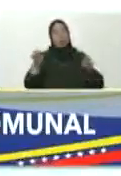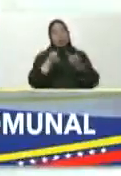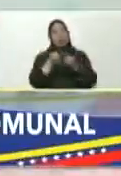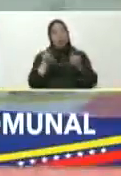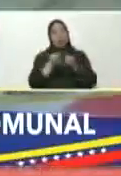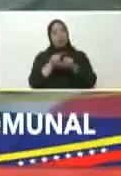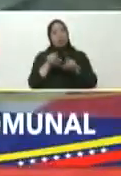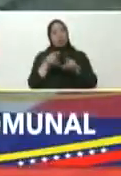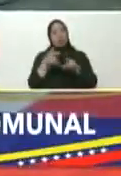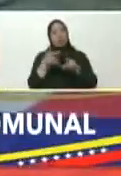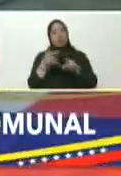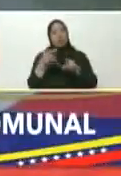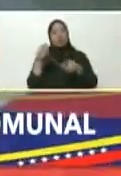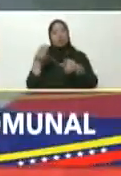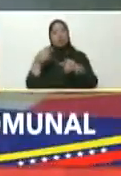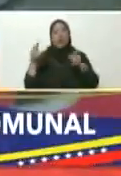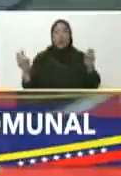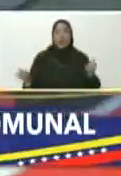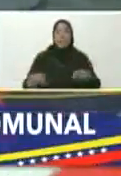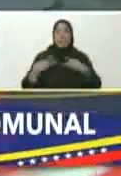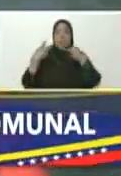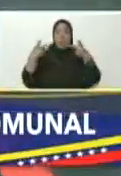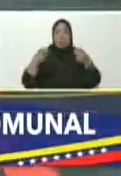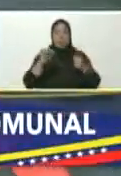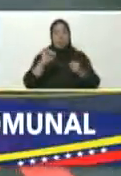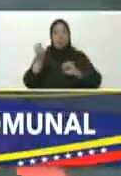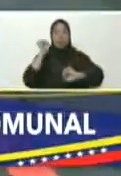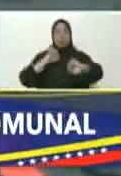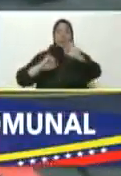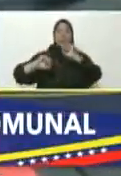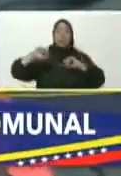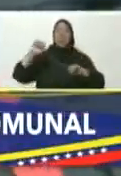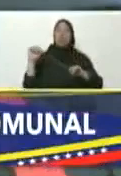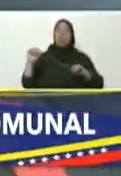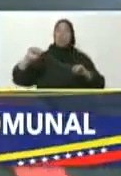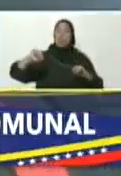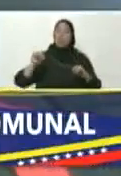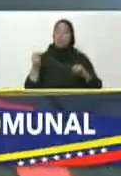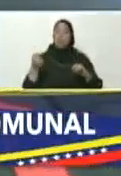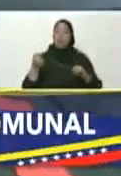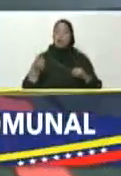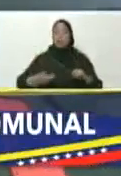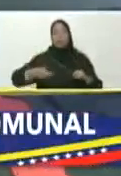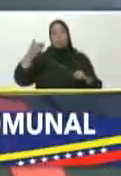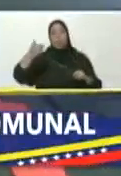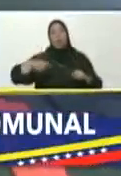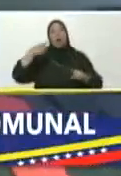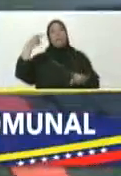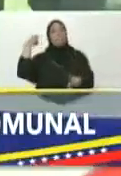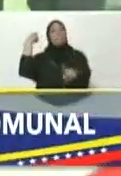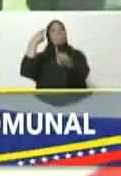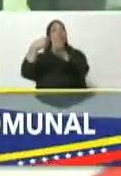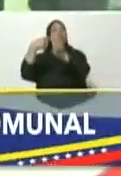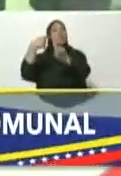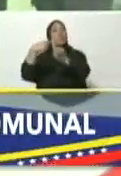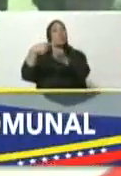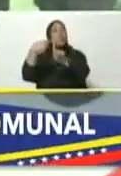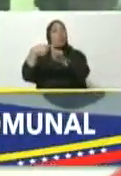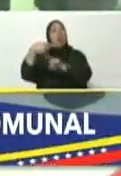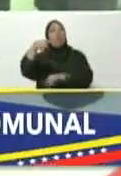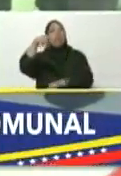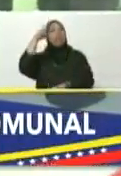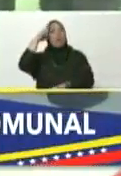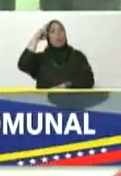policía es un gesto de valentía y de servicio. Tiene que ser. Positivo, mi comandante. Positivo. Tiene que ser, ¿verdad, Ramos? Estamos